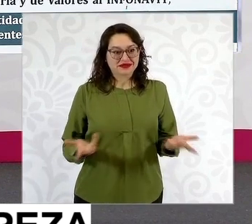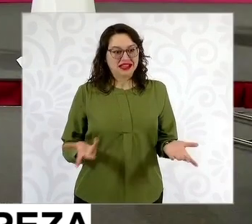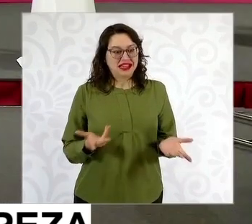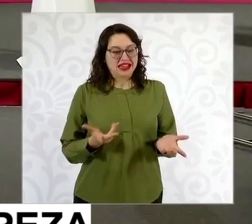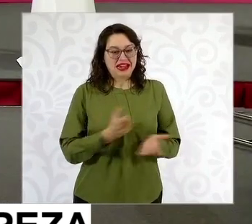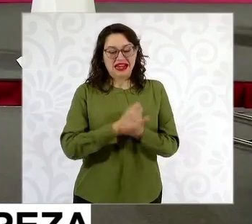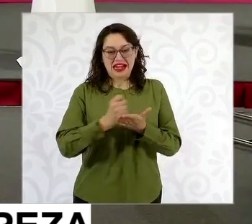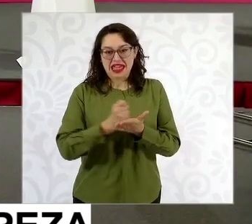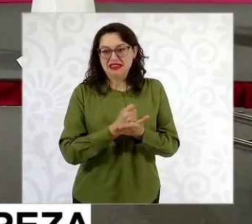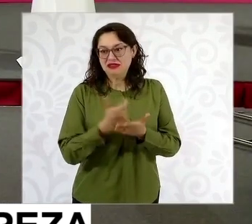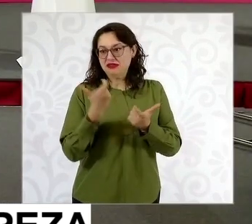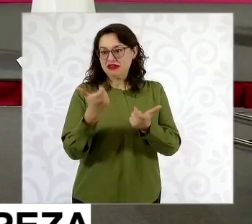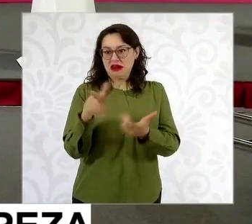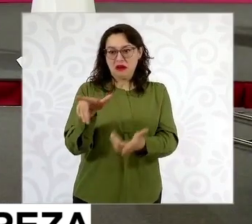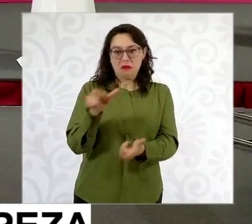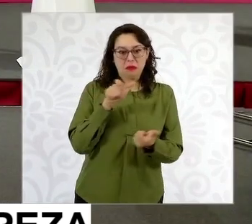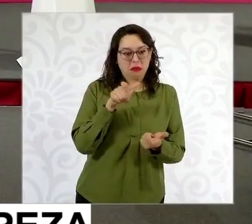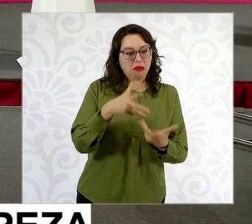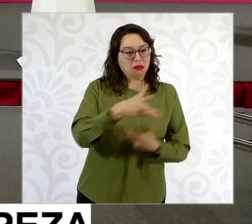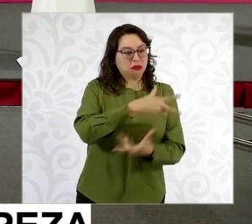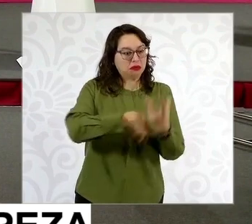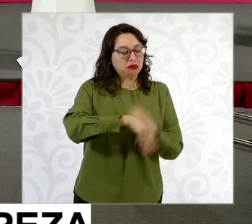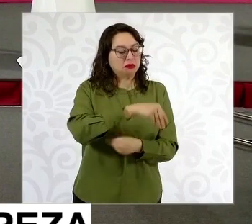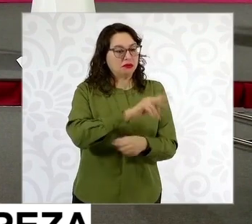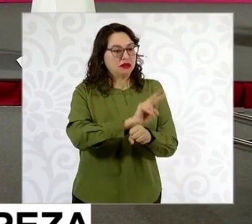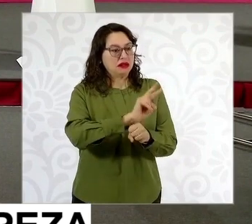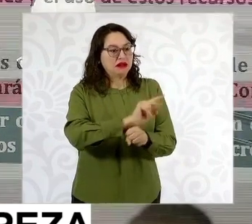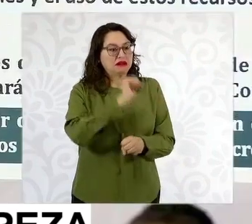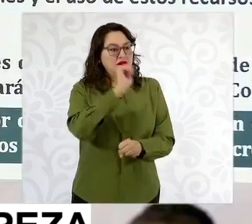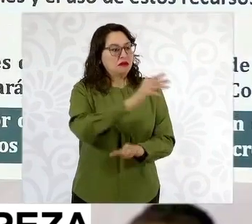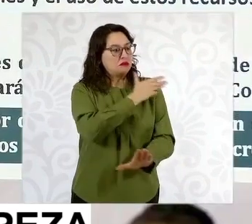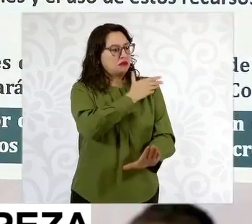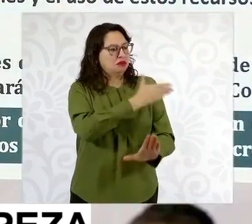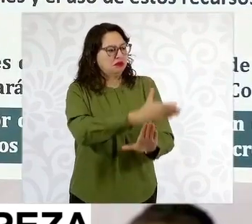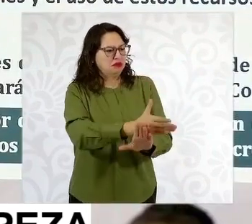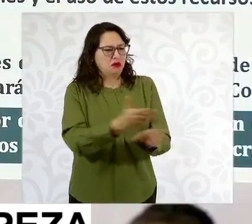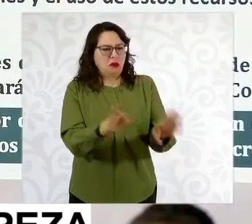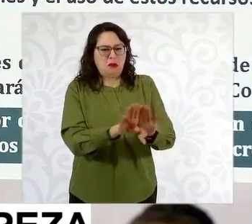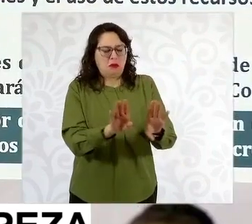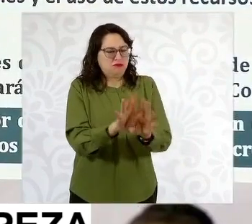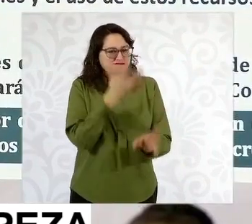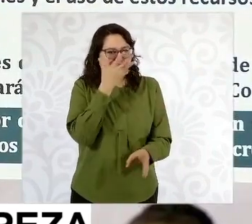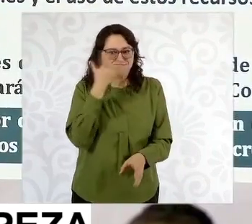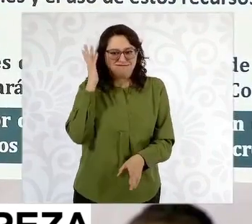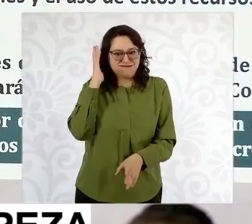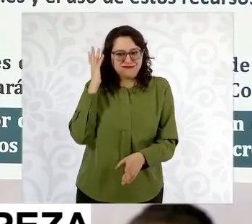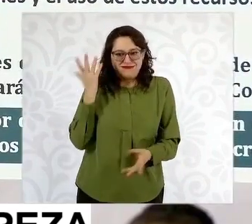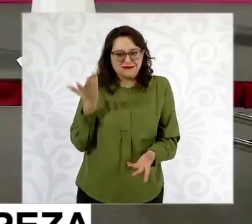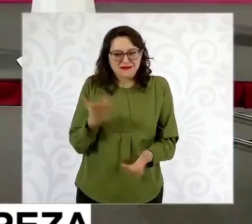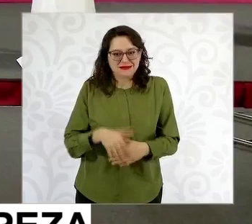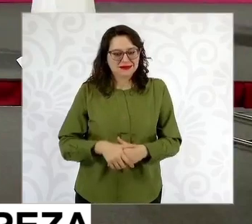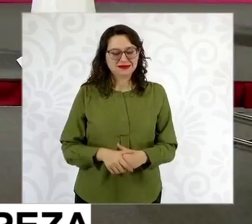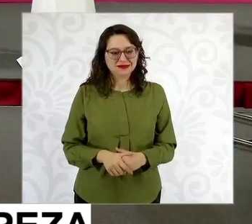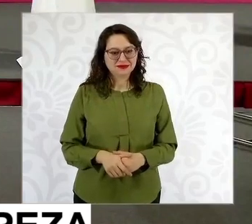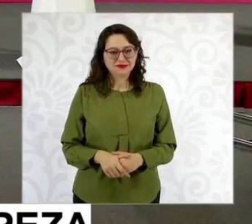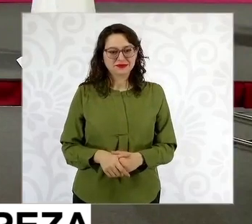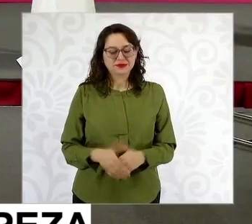de derechohabientes para financiar a desarrolladores. O sea, es un doble discurso. La que sigue, por favor.